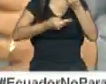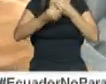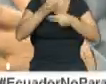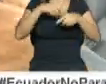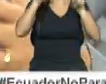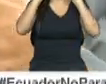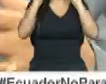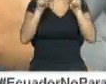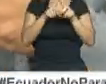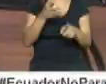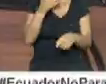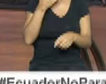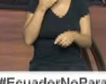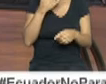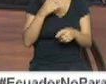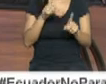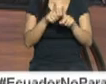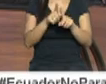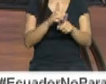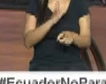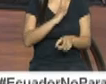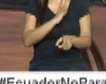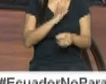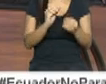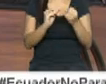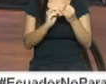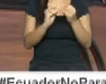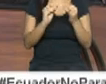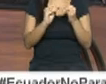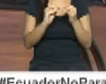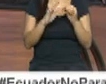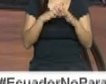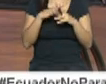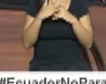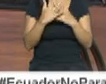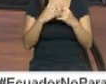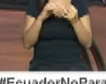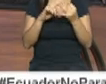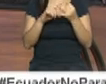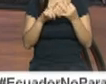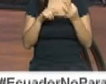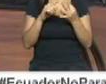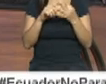ciertos, digamos, privilegios, ciertas uh-huh. Condiciones para que